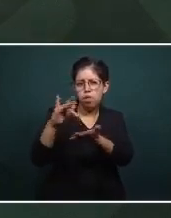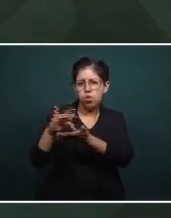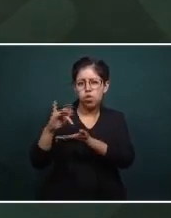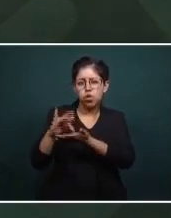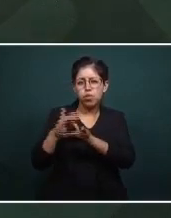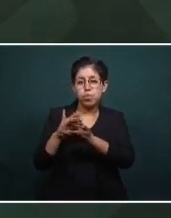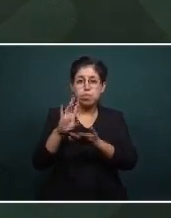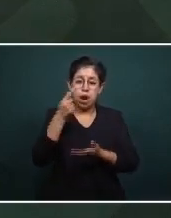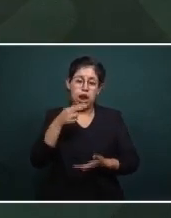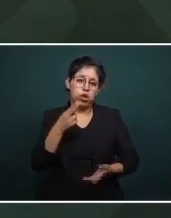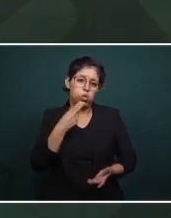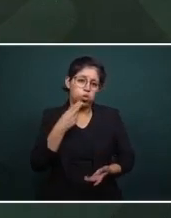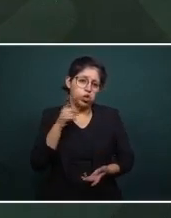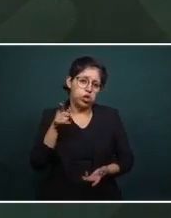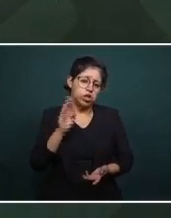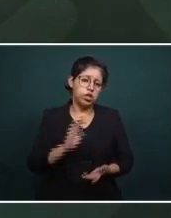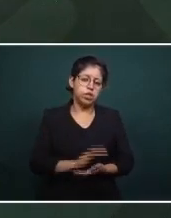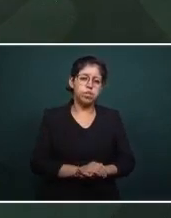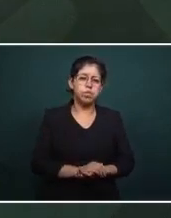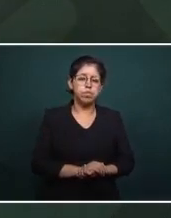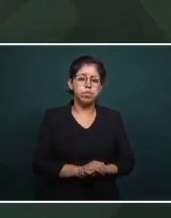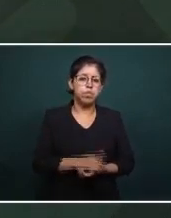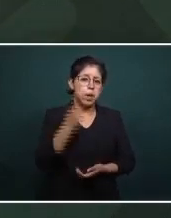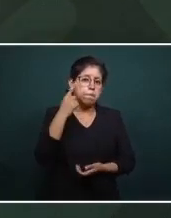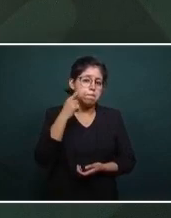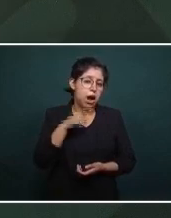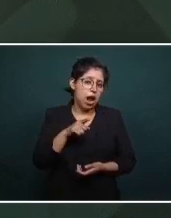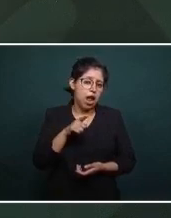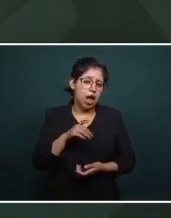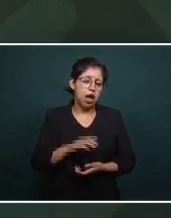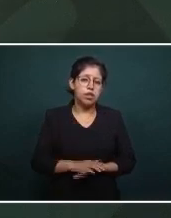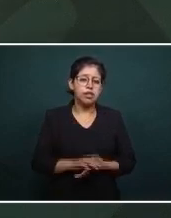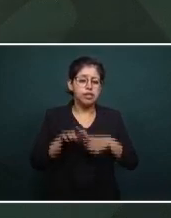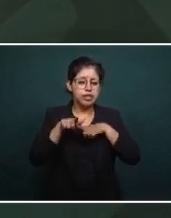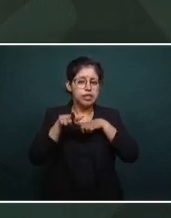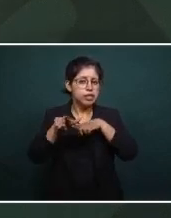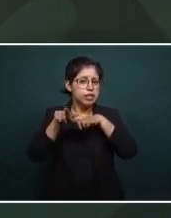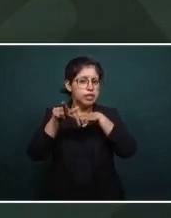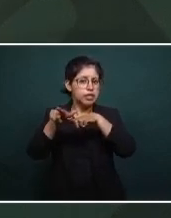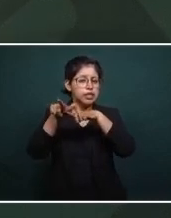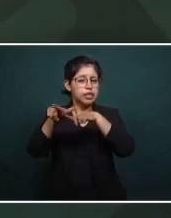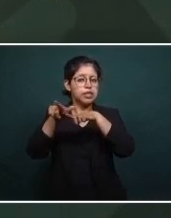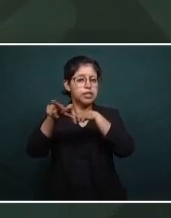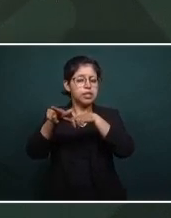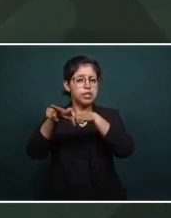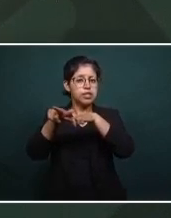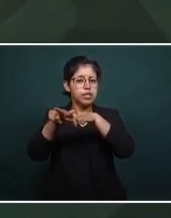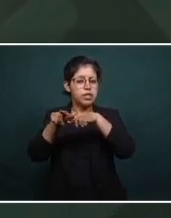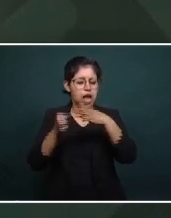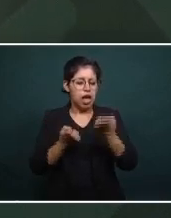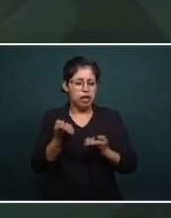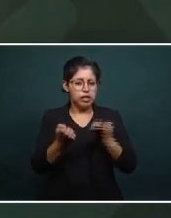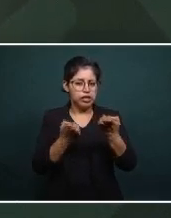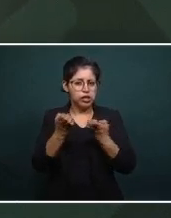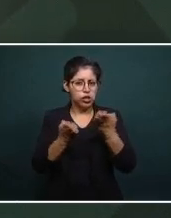que les permita seguir entrenando,